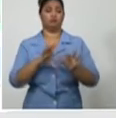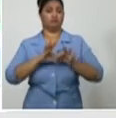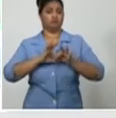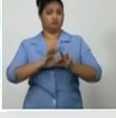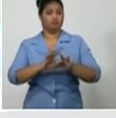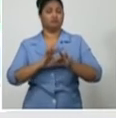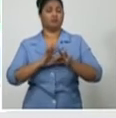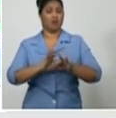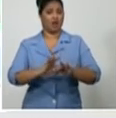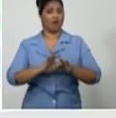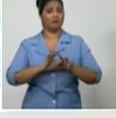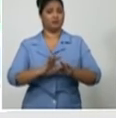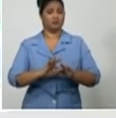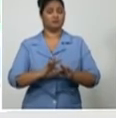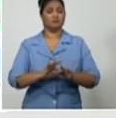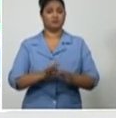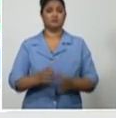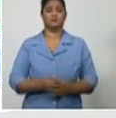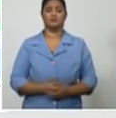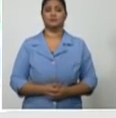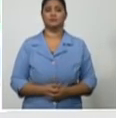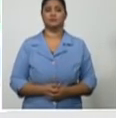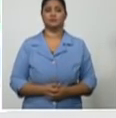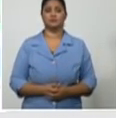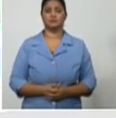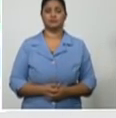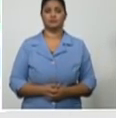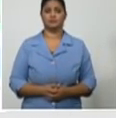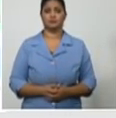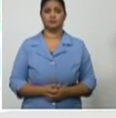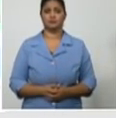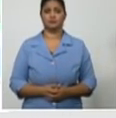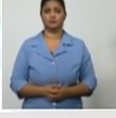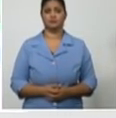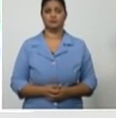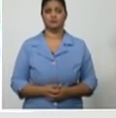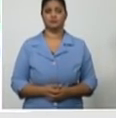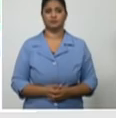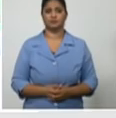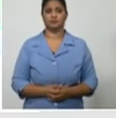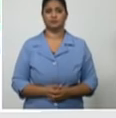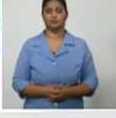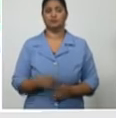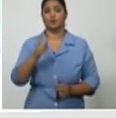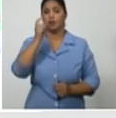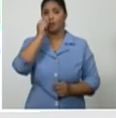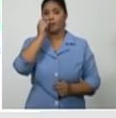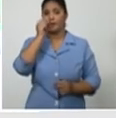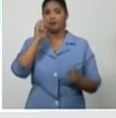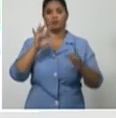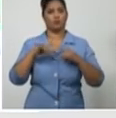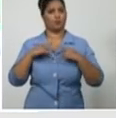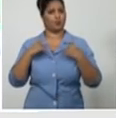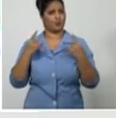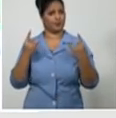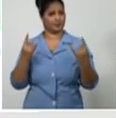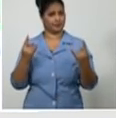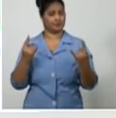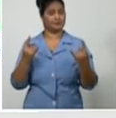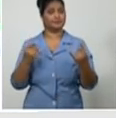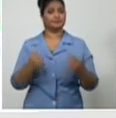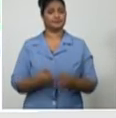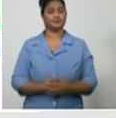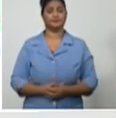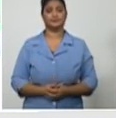las complicaciones que presentó, pues lamentablemente el paciente fallece. No obstante,